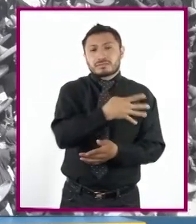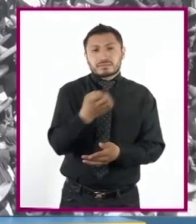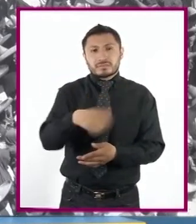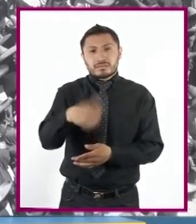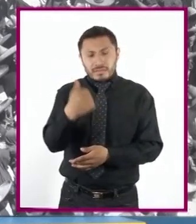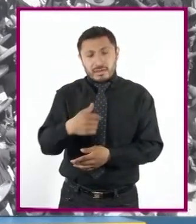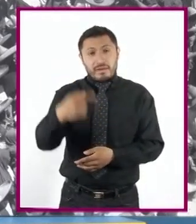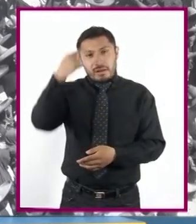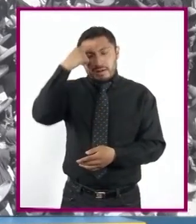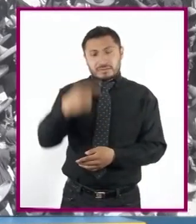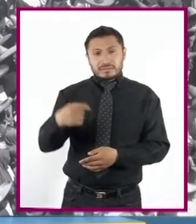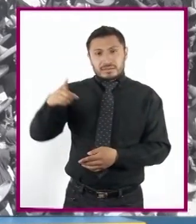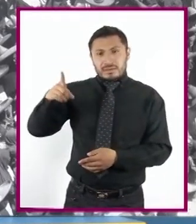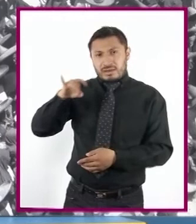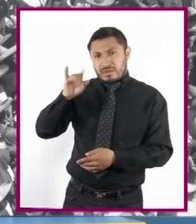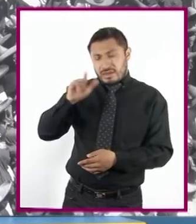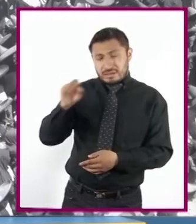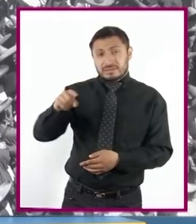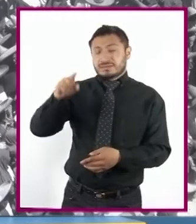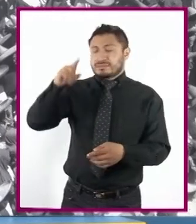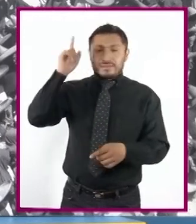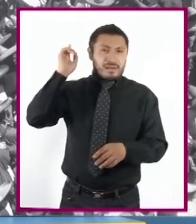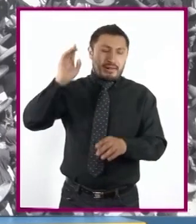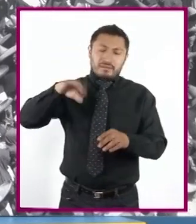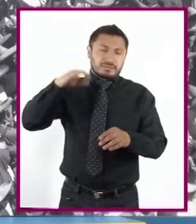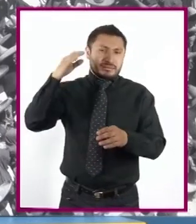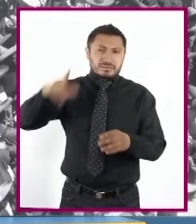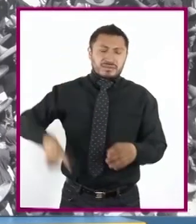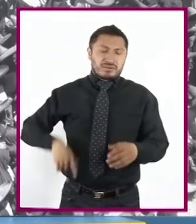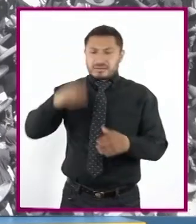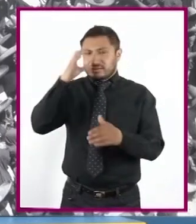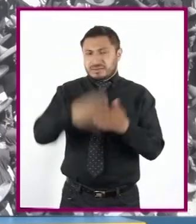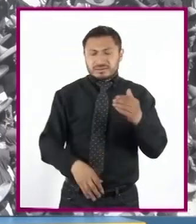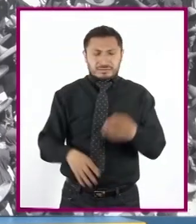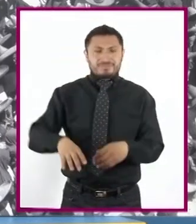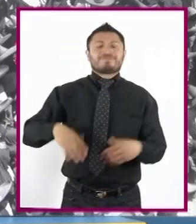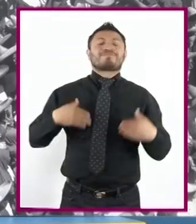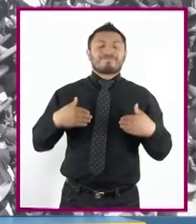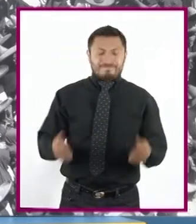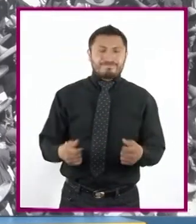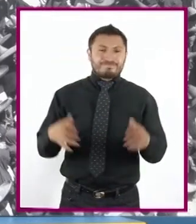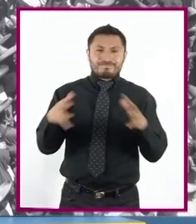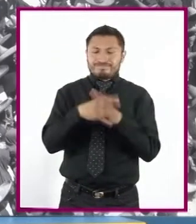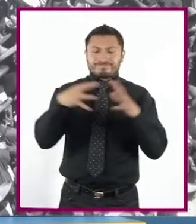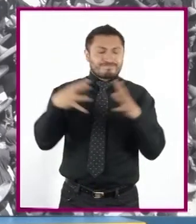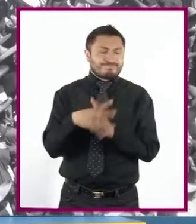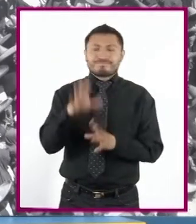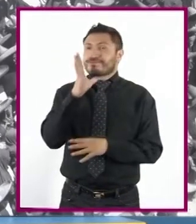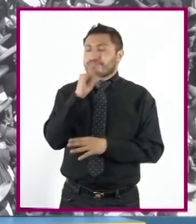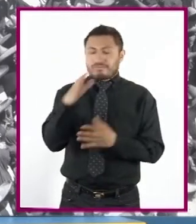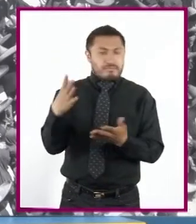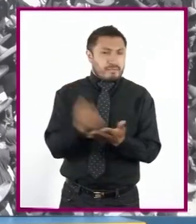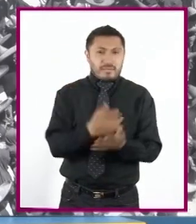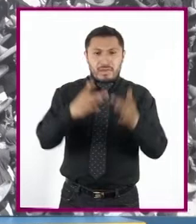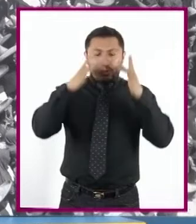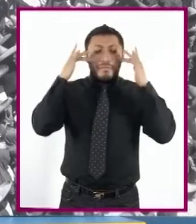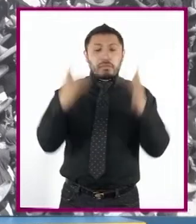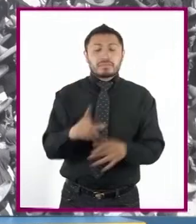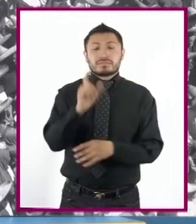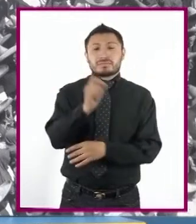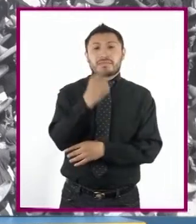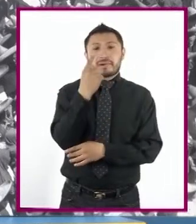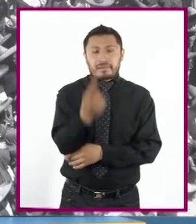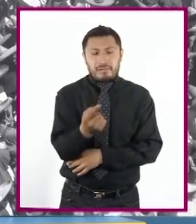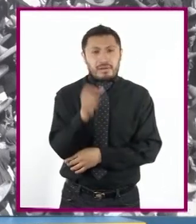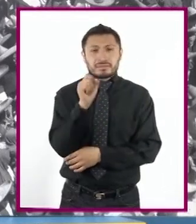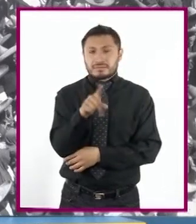significó el golpe final a su gobierno, pues comprendió que esta sería una batalla que ya no podría ganar, y renunció el día 21 de